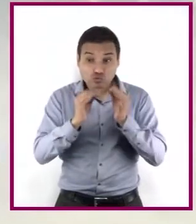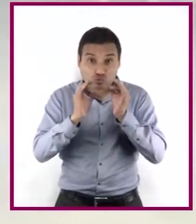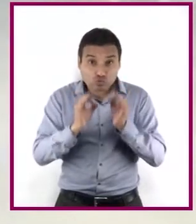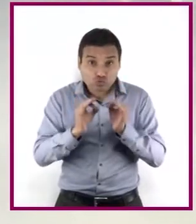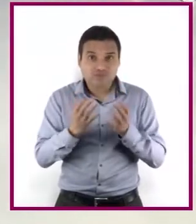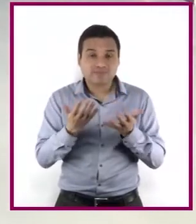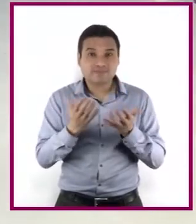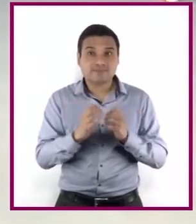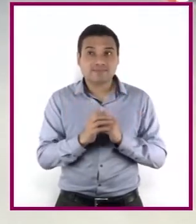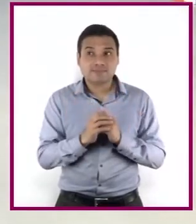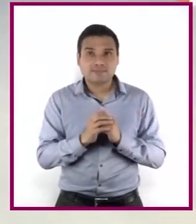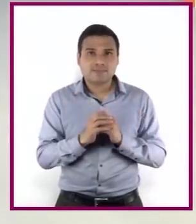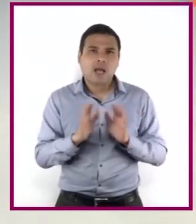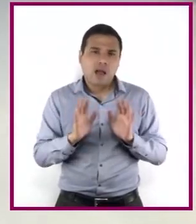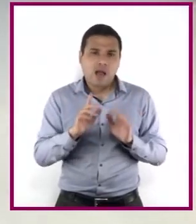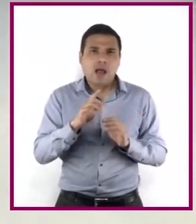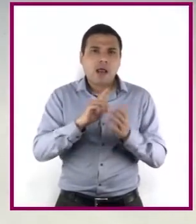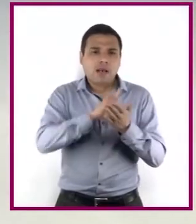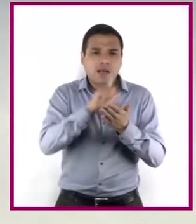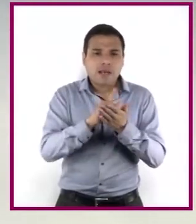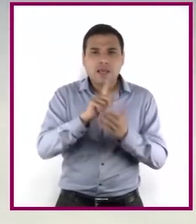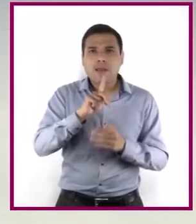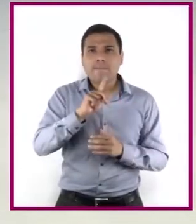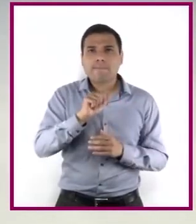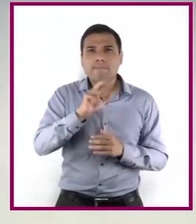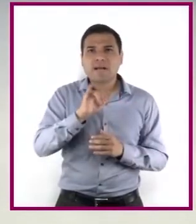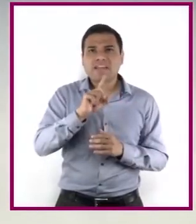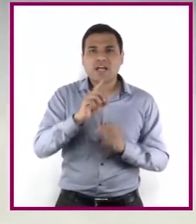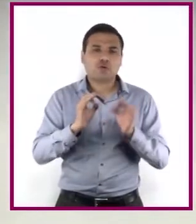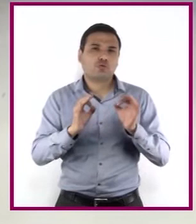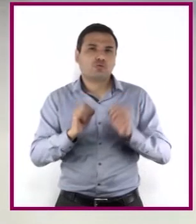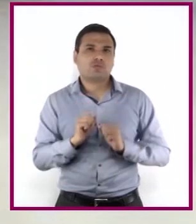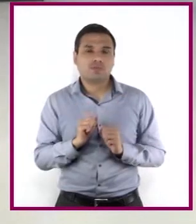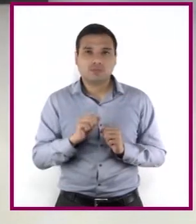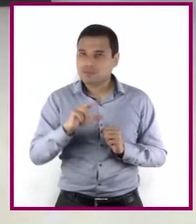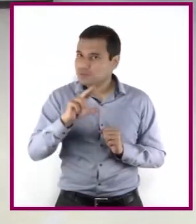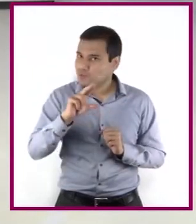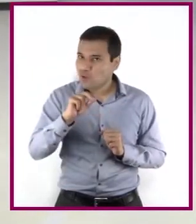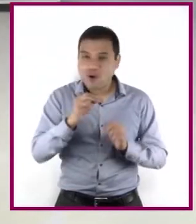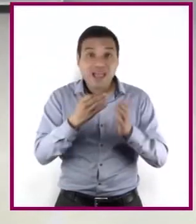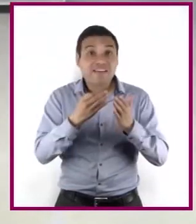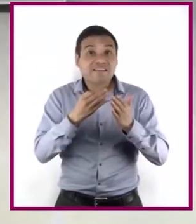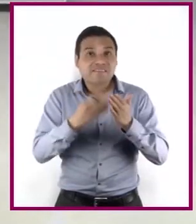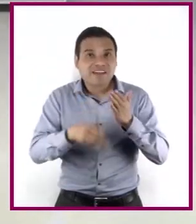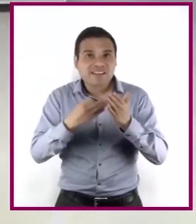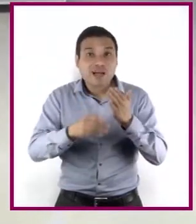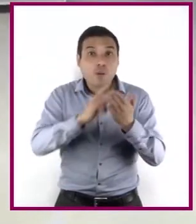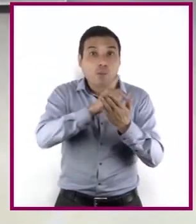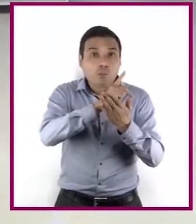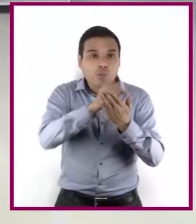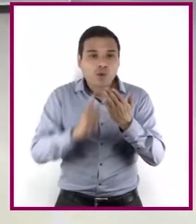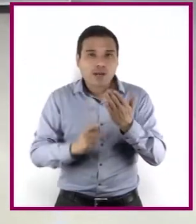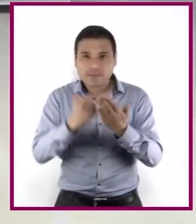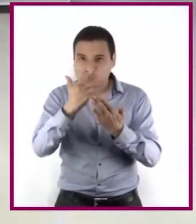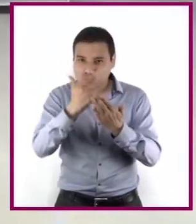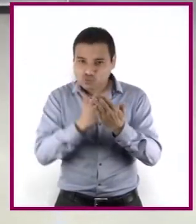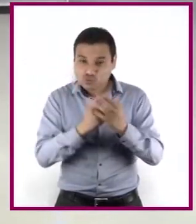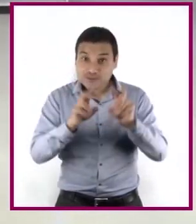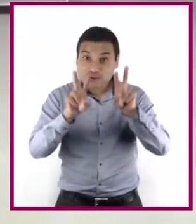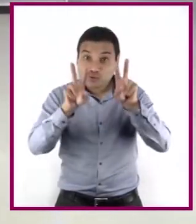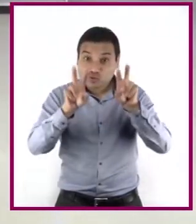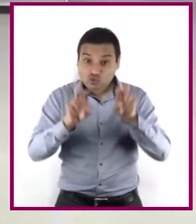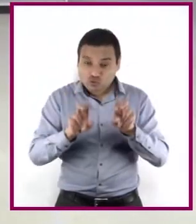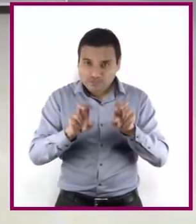basta con tener paridad de género. Se necesitan agendas claras en esta materia, es decir, sobre